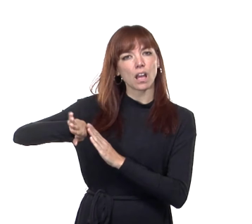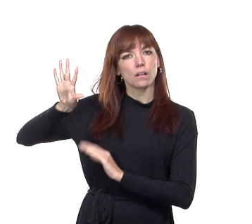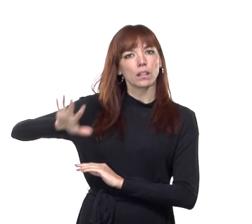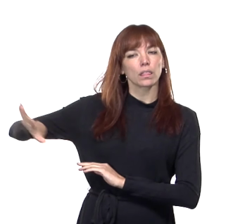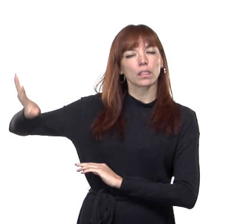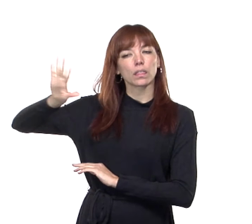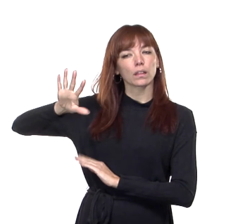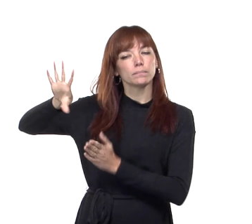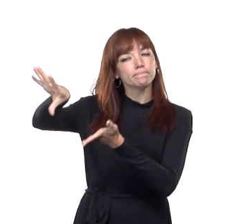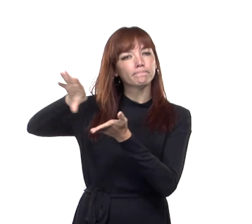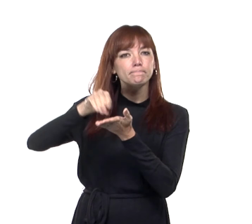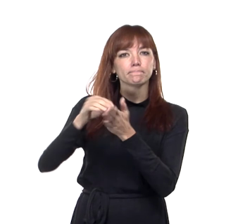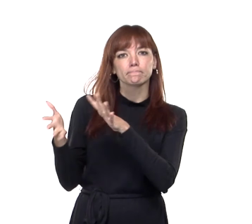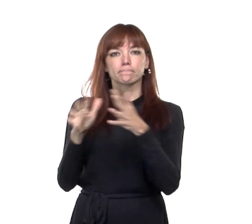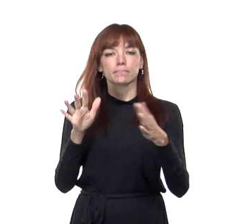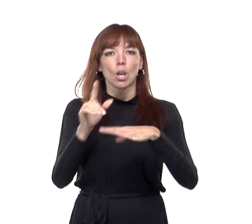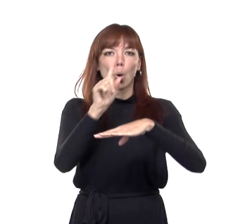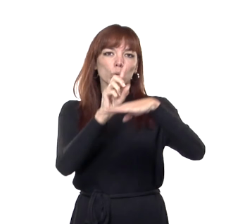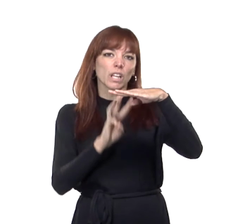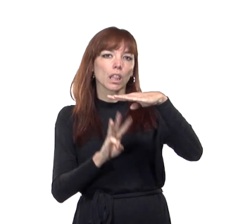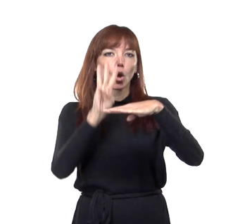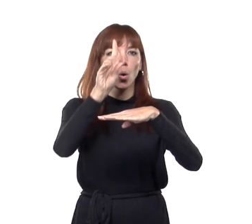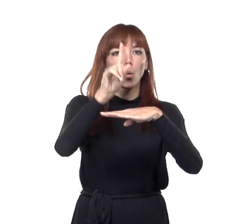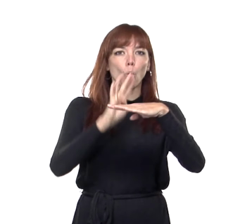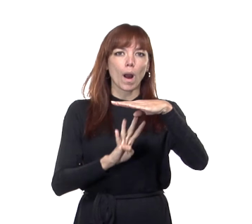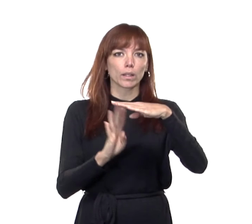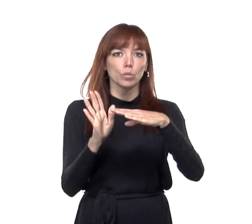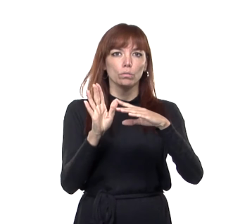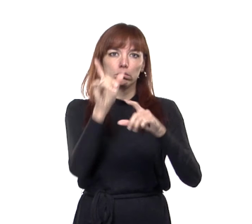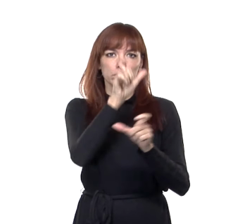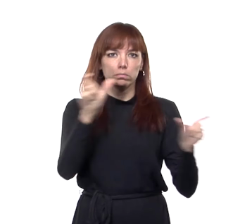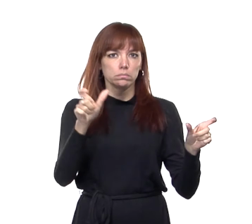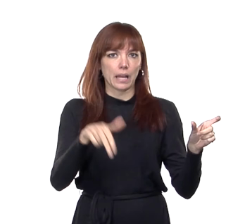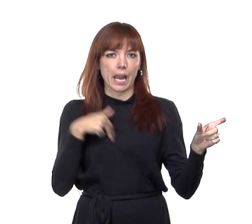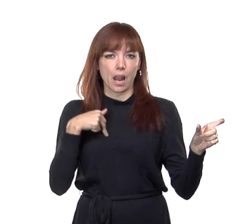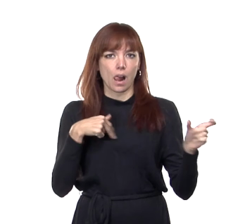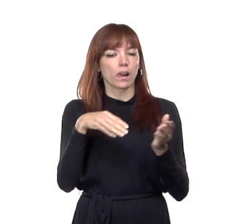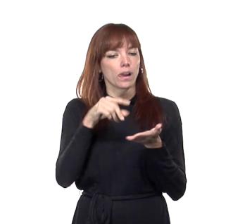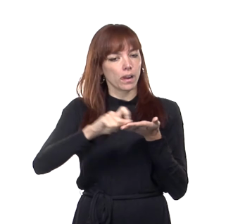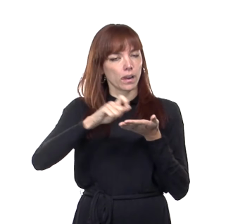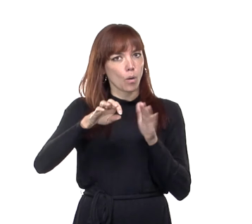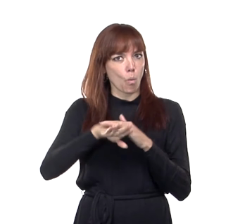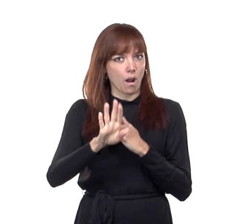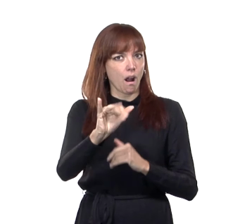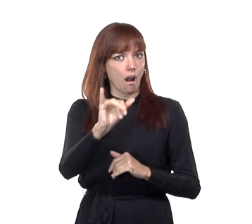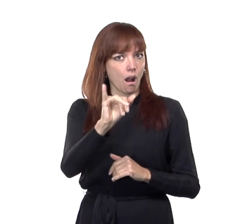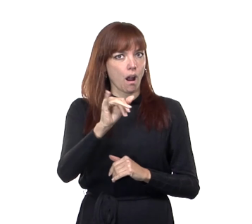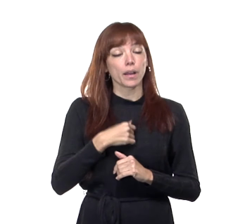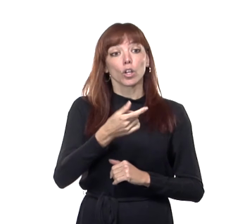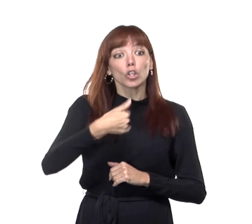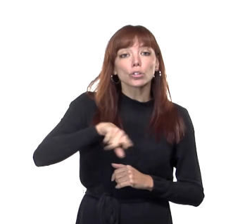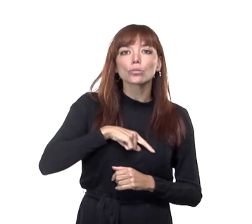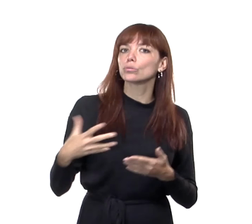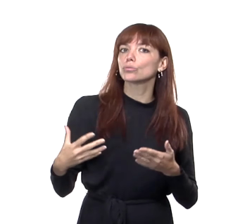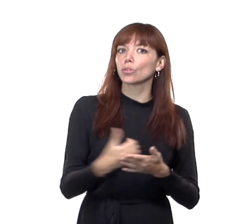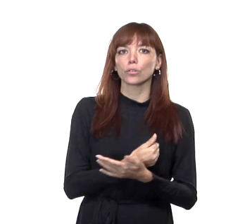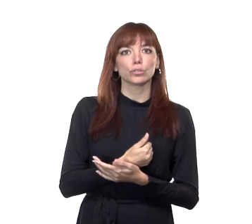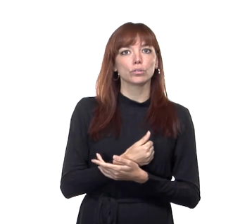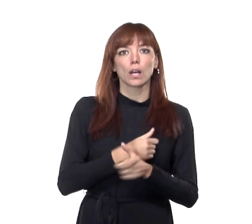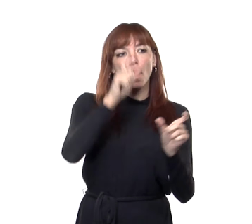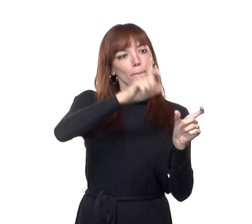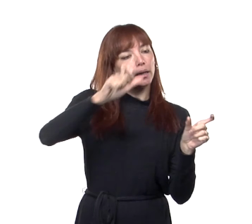datos sobre más o menos entre un tercio y un cuarto de la población encontrarse nosotros tenemos datos sobre cada persona y no